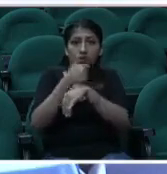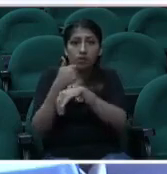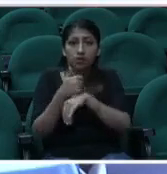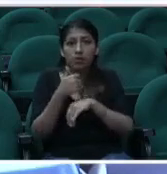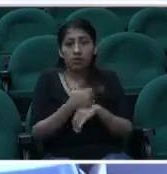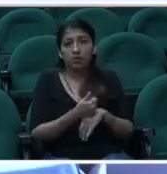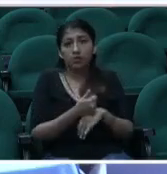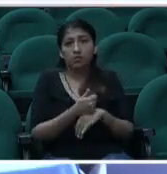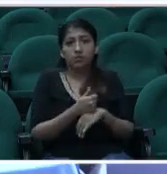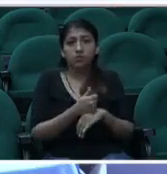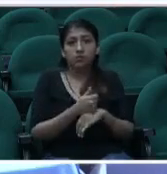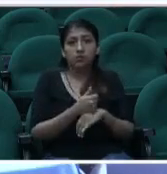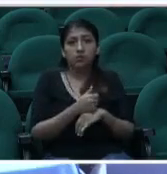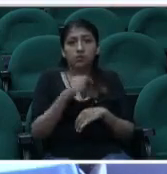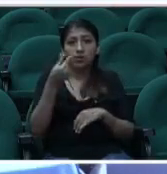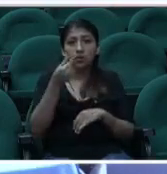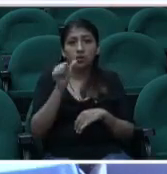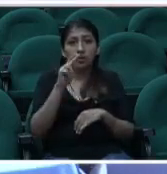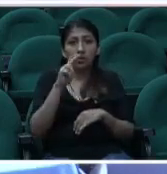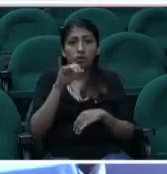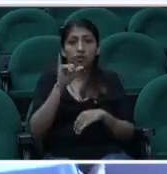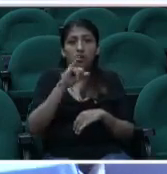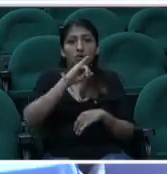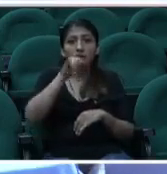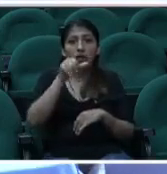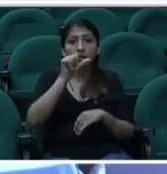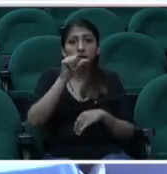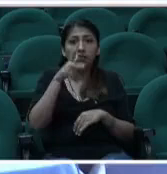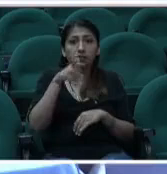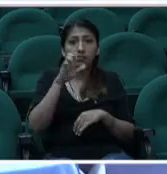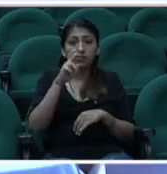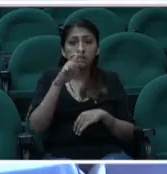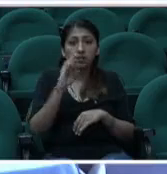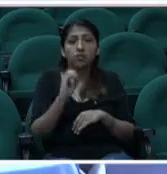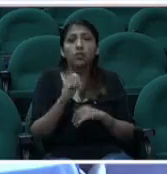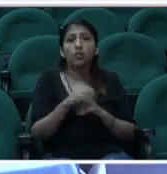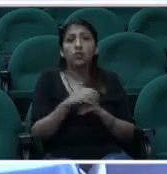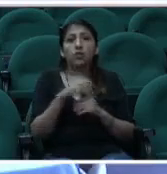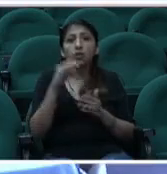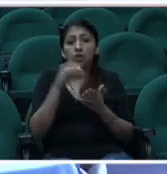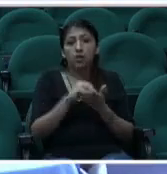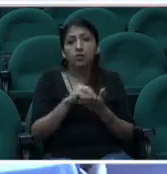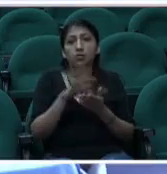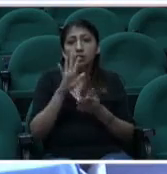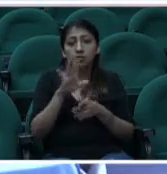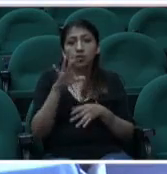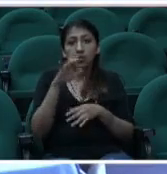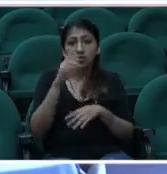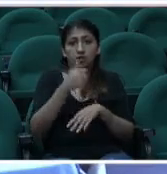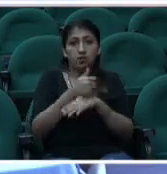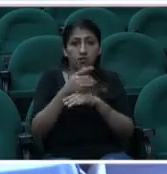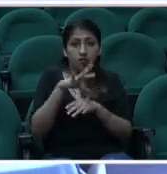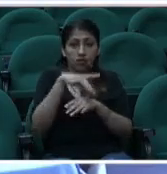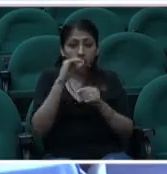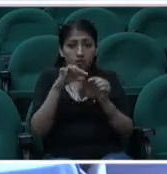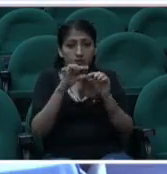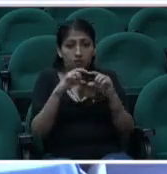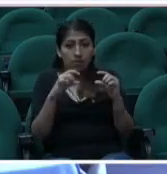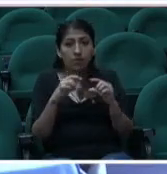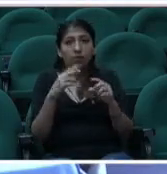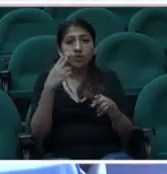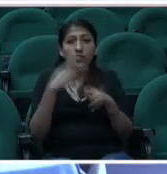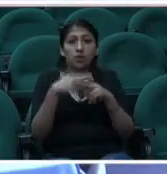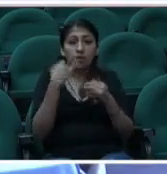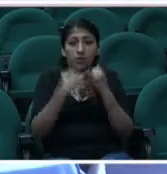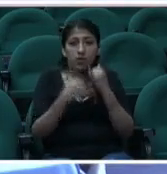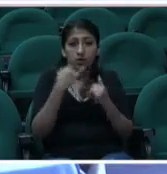de los candidatos granda y hacker para de ahí el la candidata en llaman coge un papelito y el